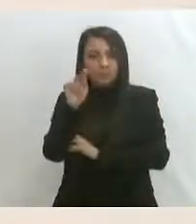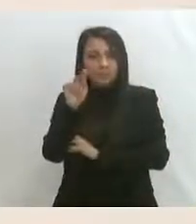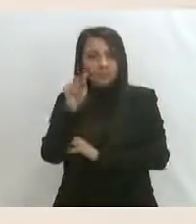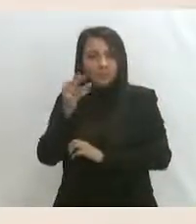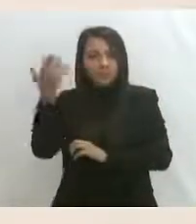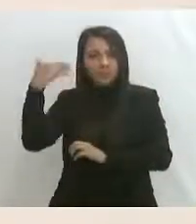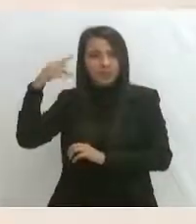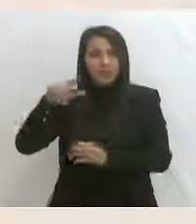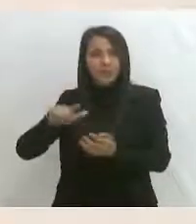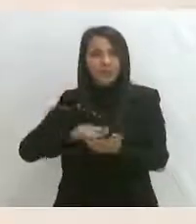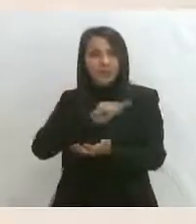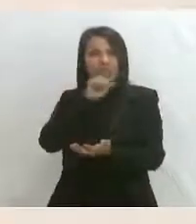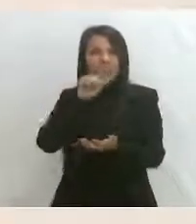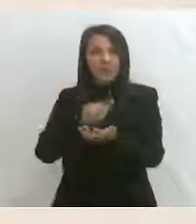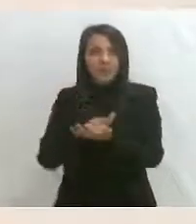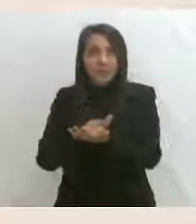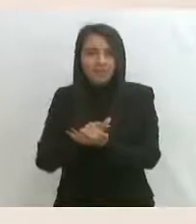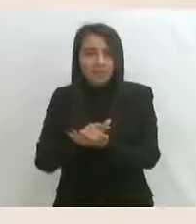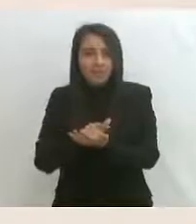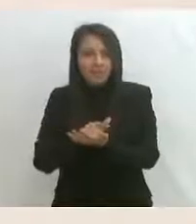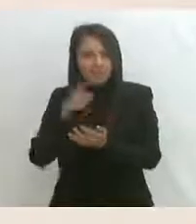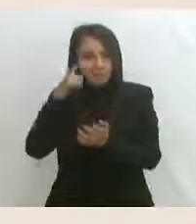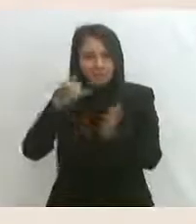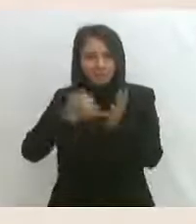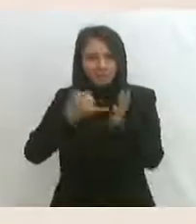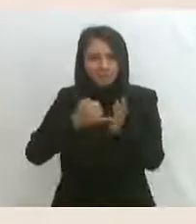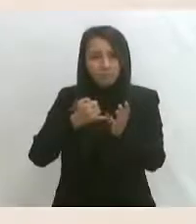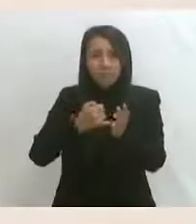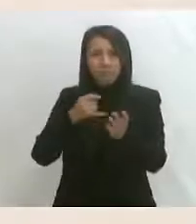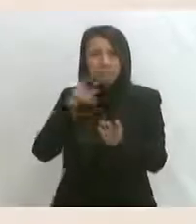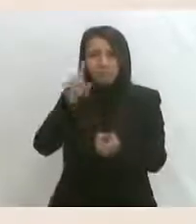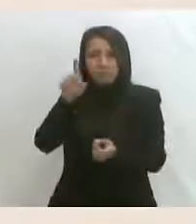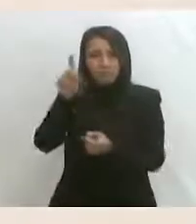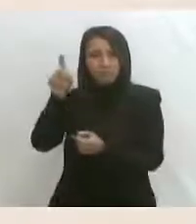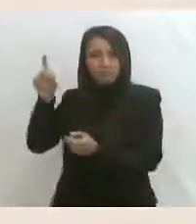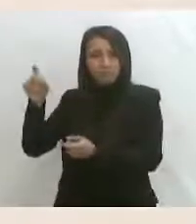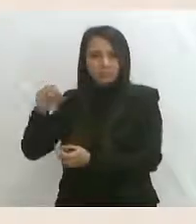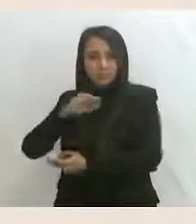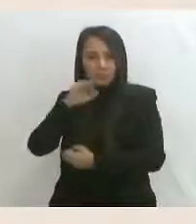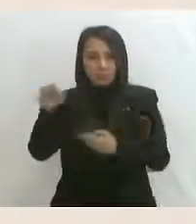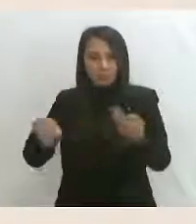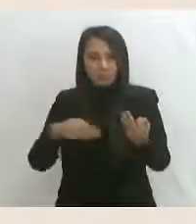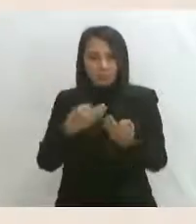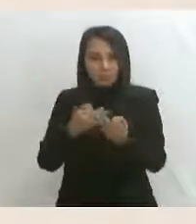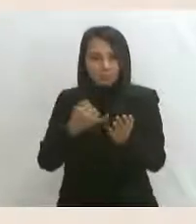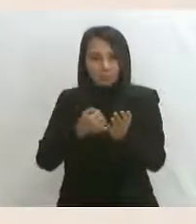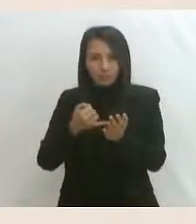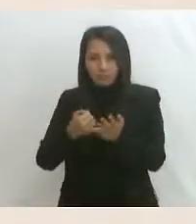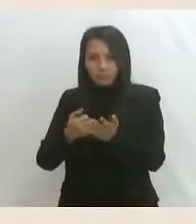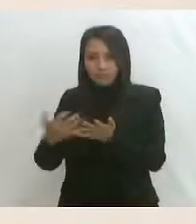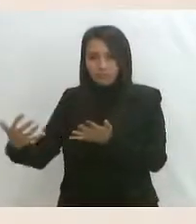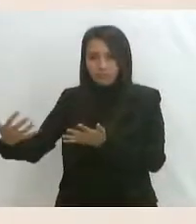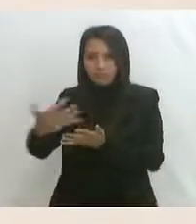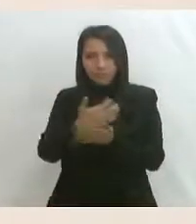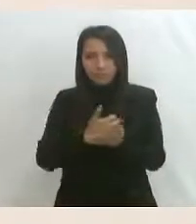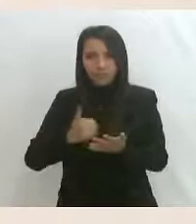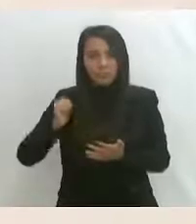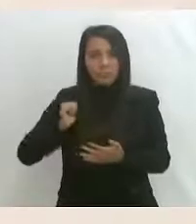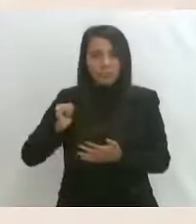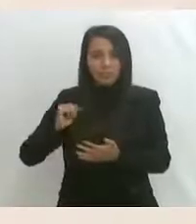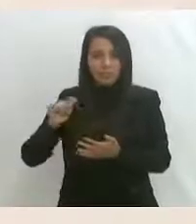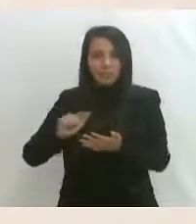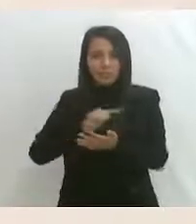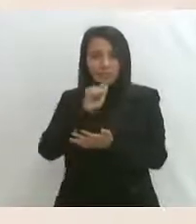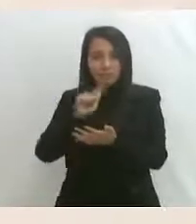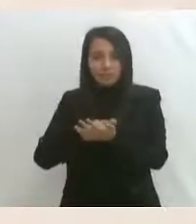fiscal, es la federación la que cobra los impuestos, sobre